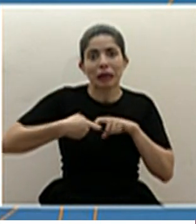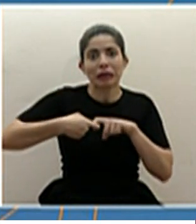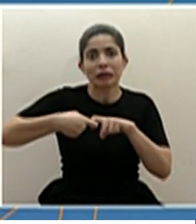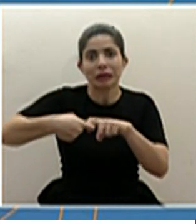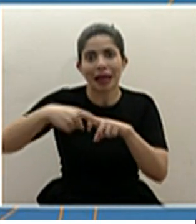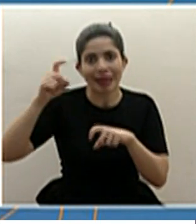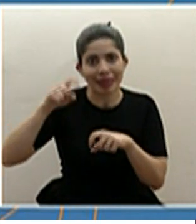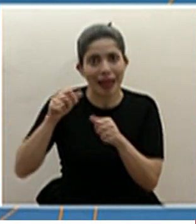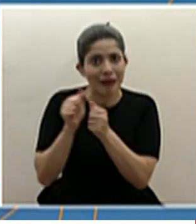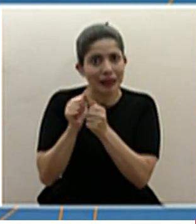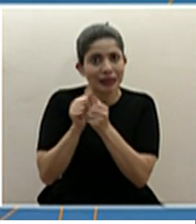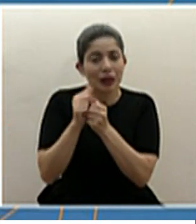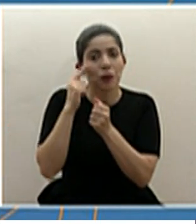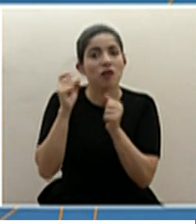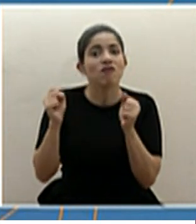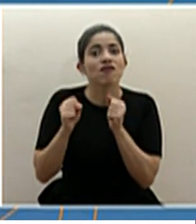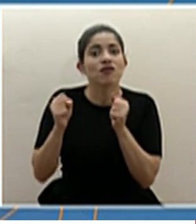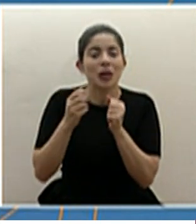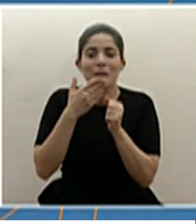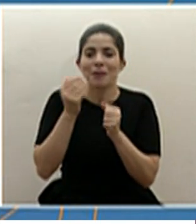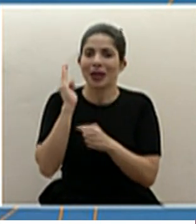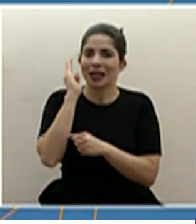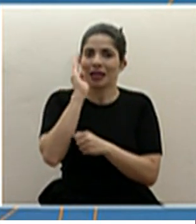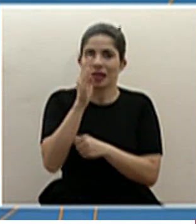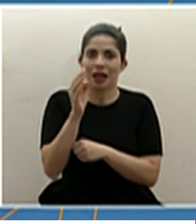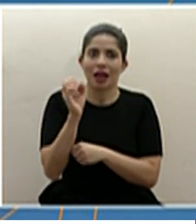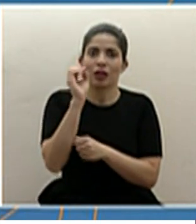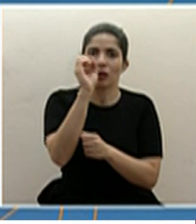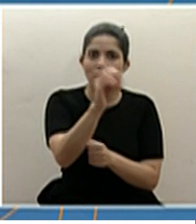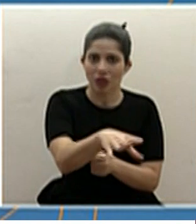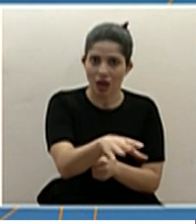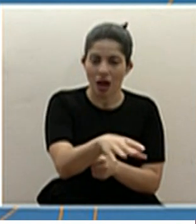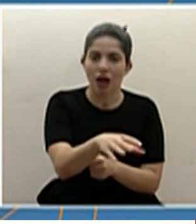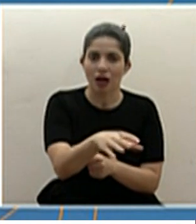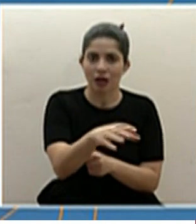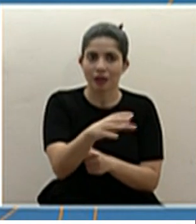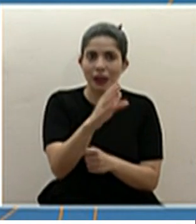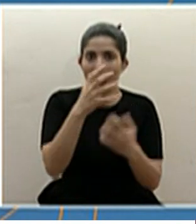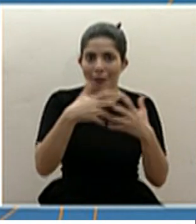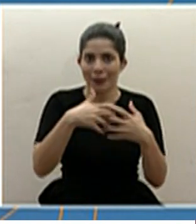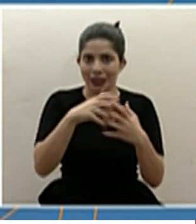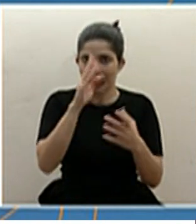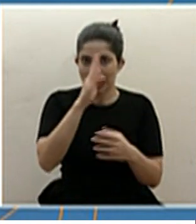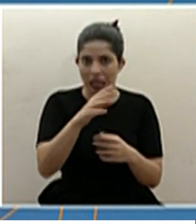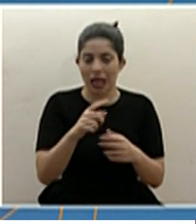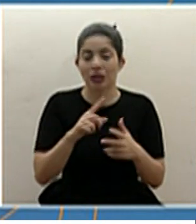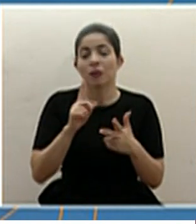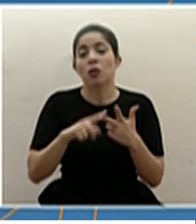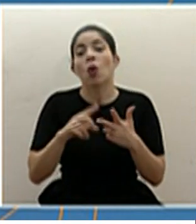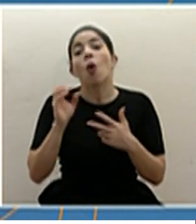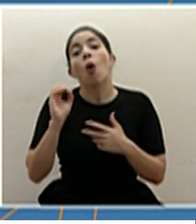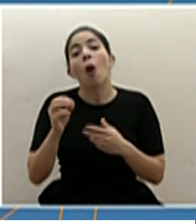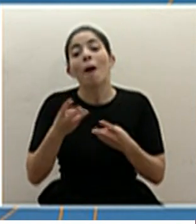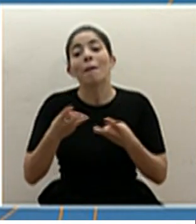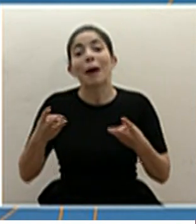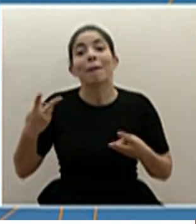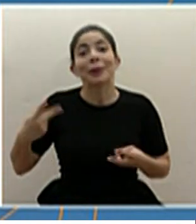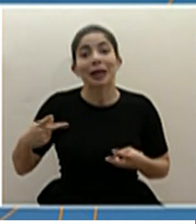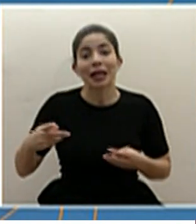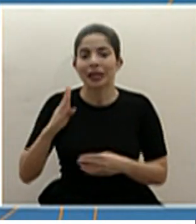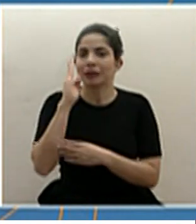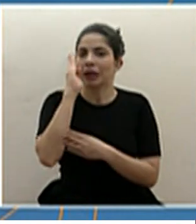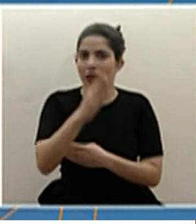que por la cadena de frío pues es mejor directamente descargar en la empresa, y materiales